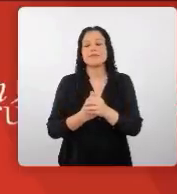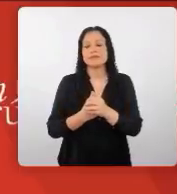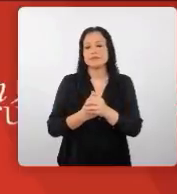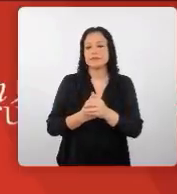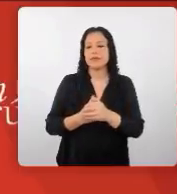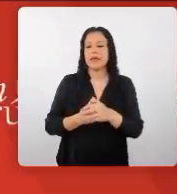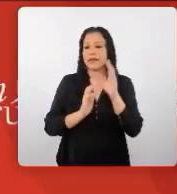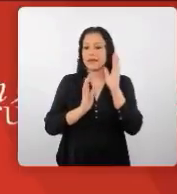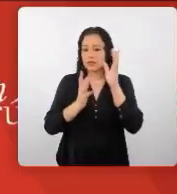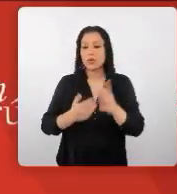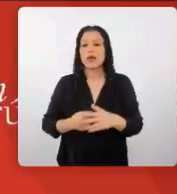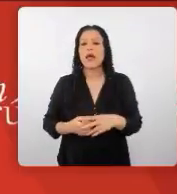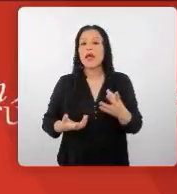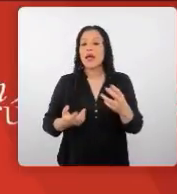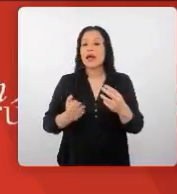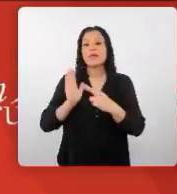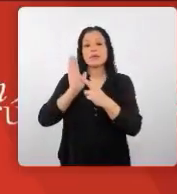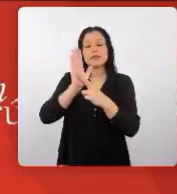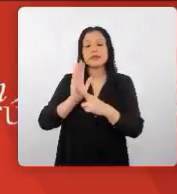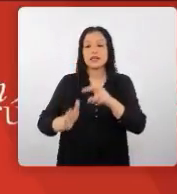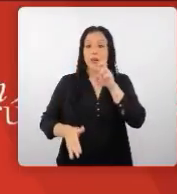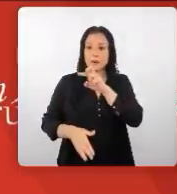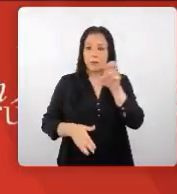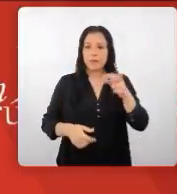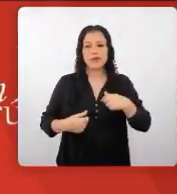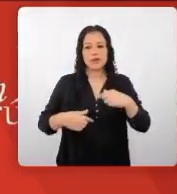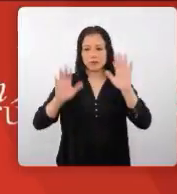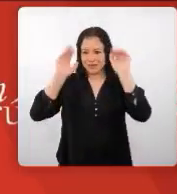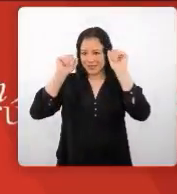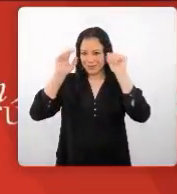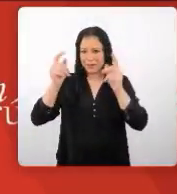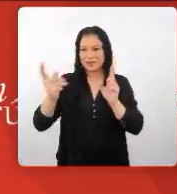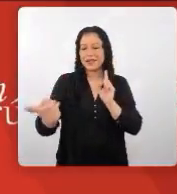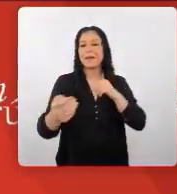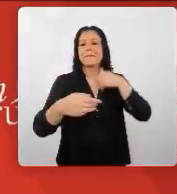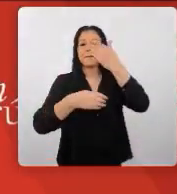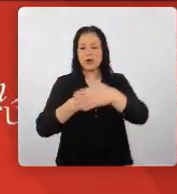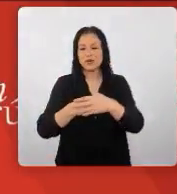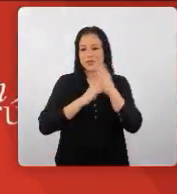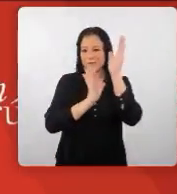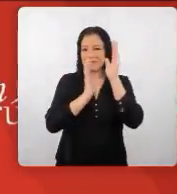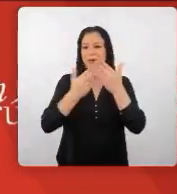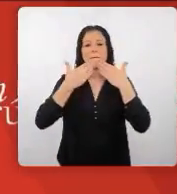A nombre de PromPerú, me despido y hasta el próximo evento. Muchísimas gracias.